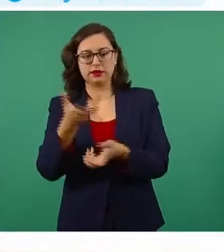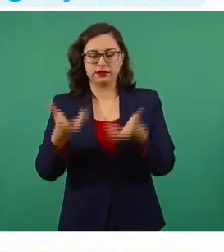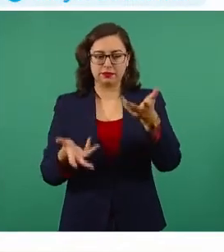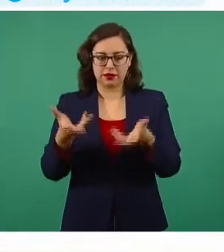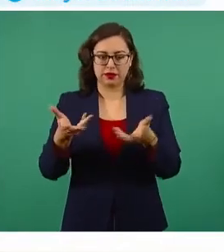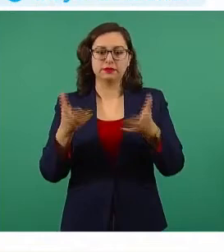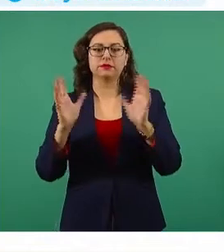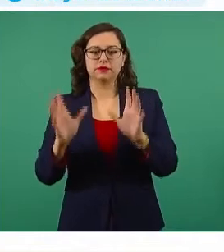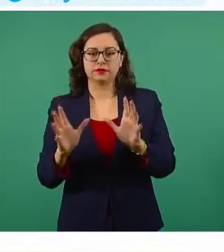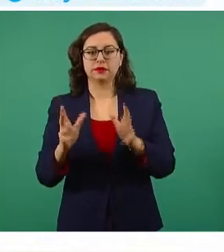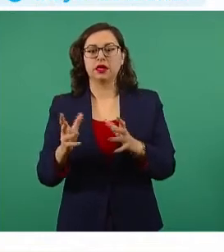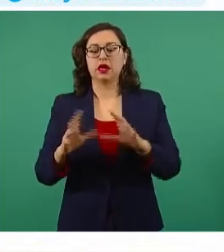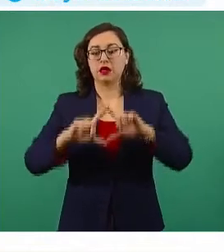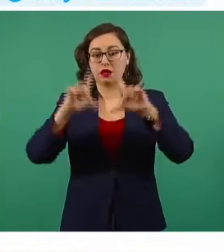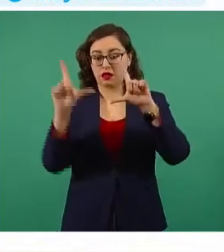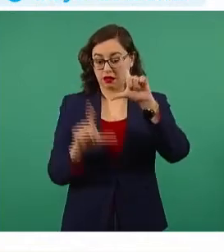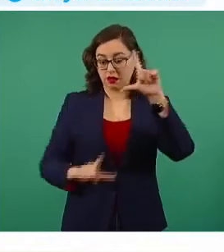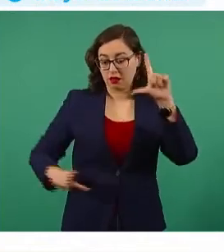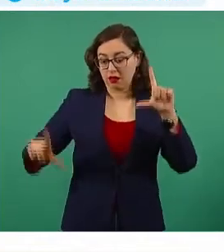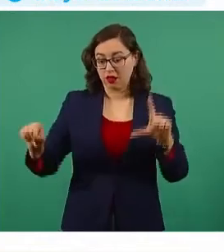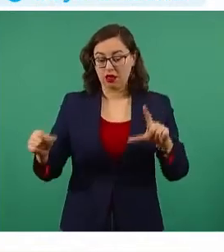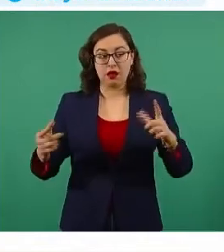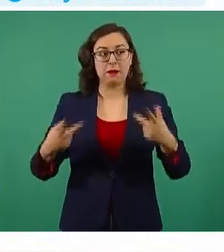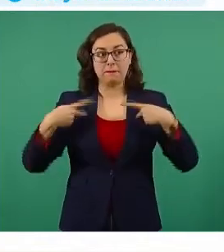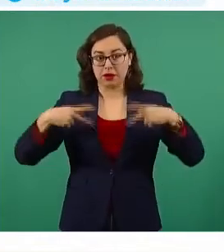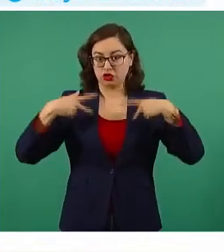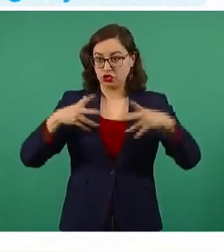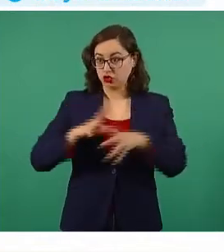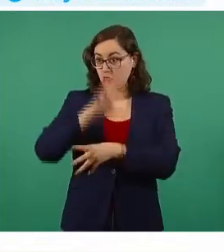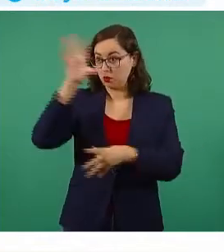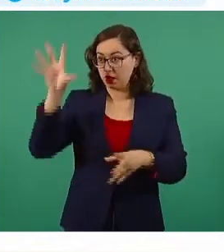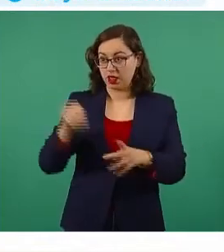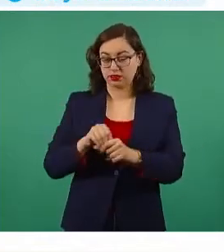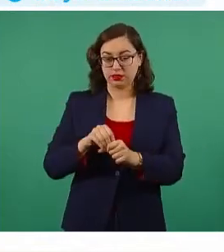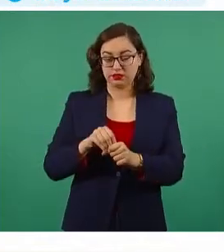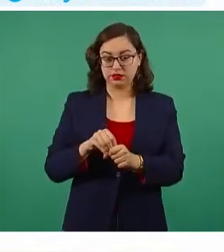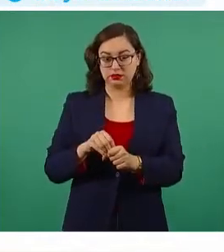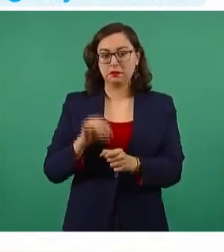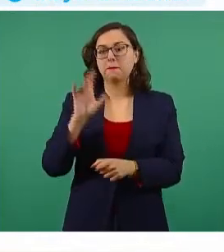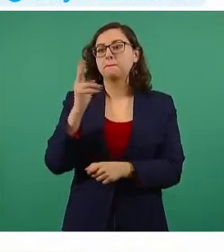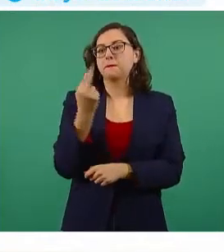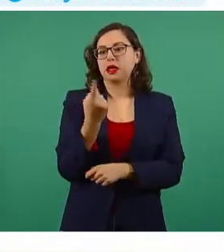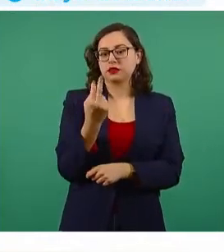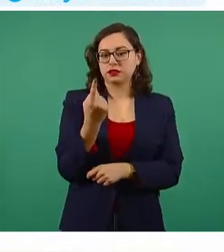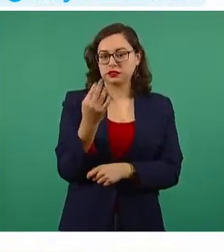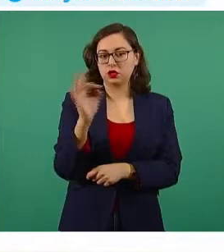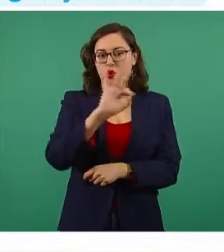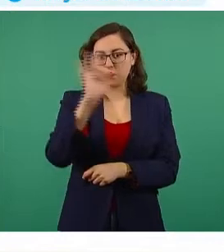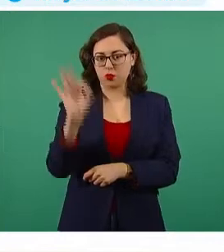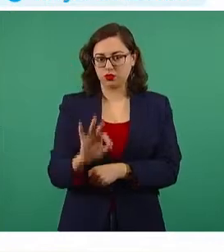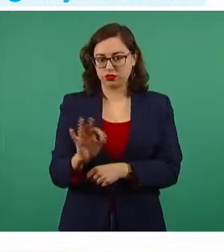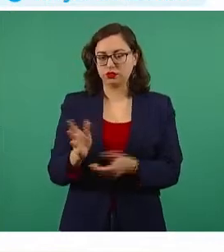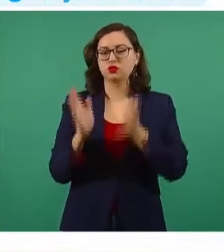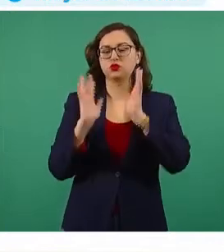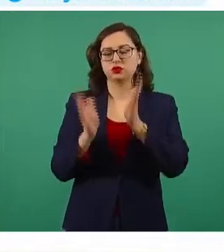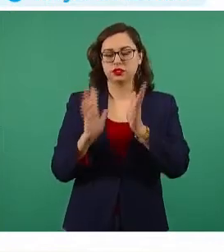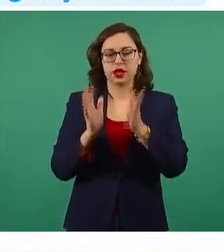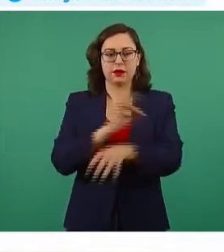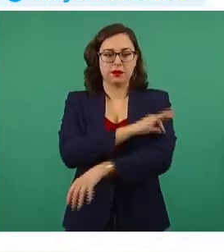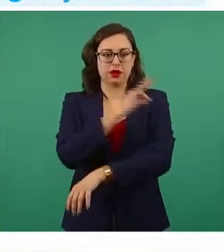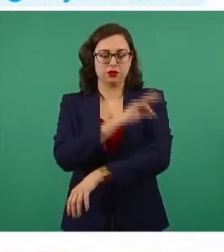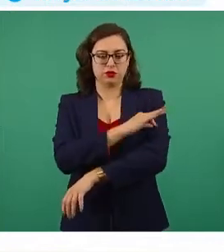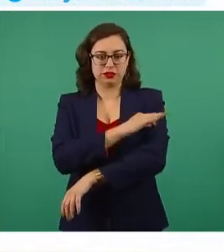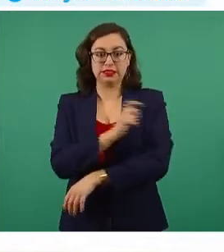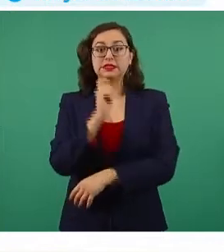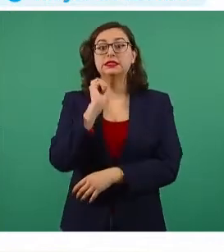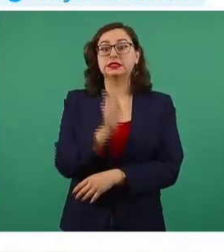representa 25%, la cuarta parte de la población adulta. 1 de cada 4 personas adultas en México ha